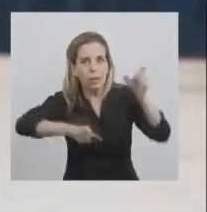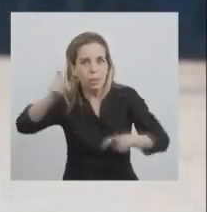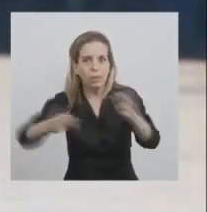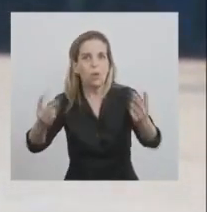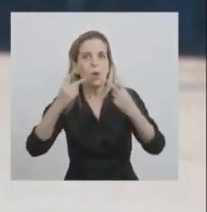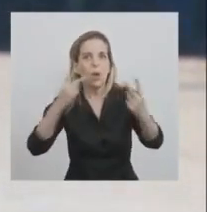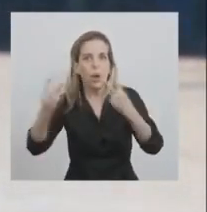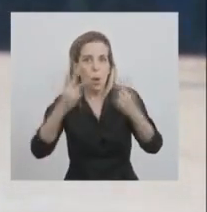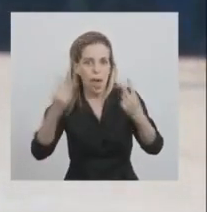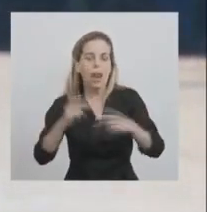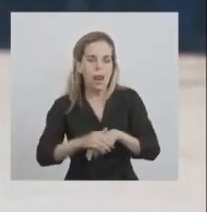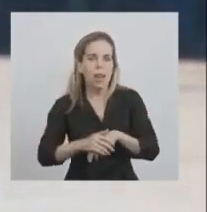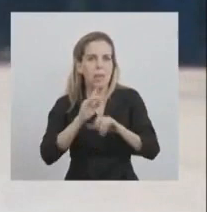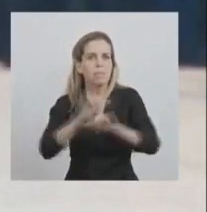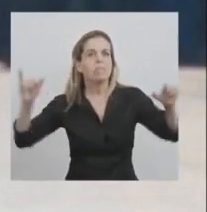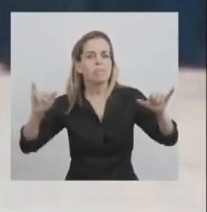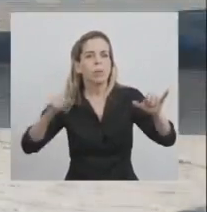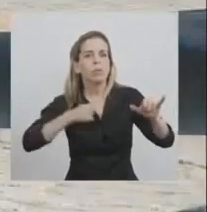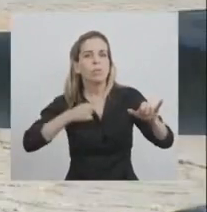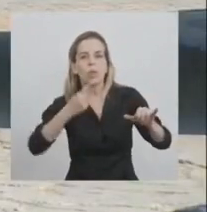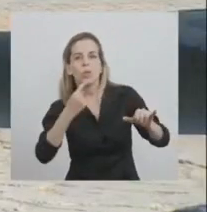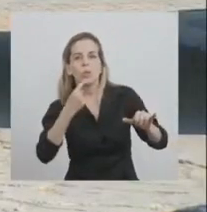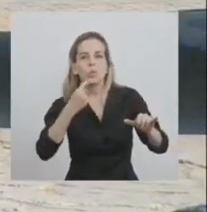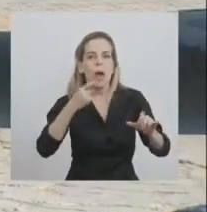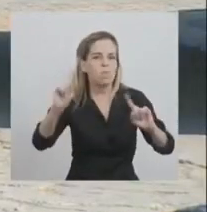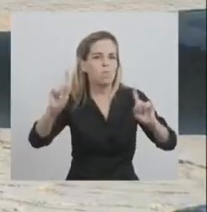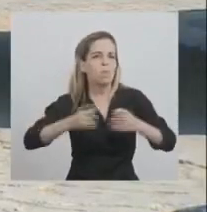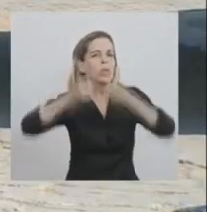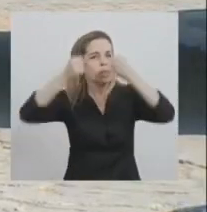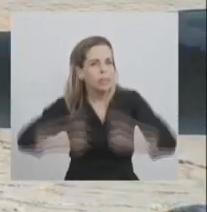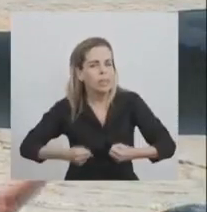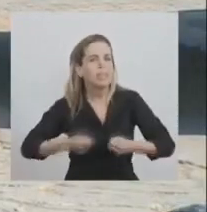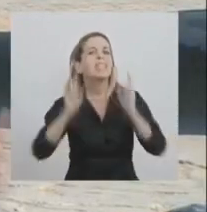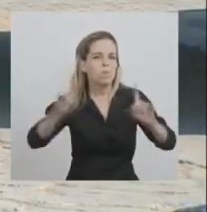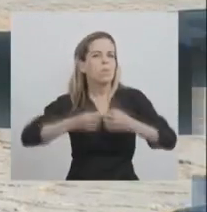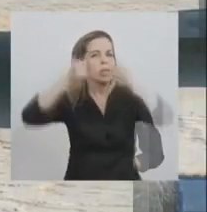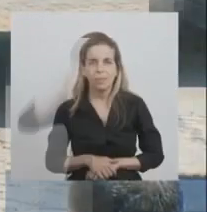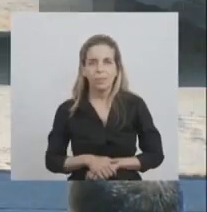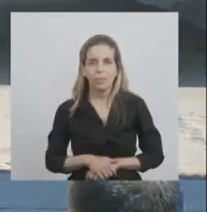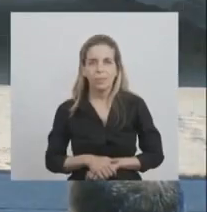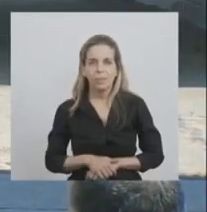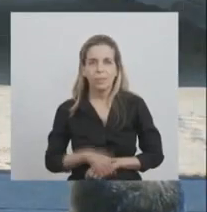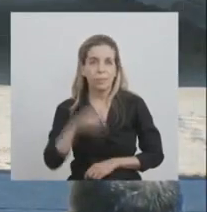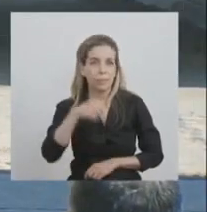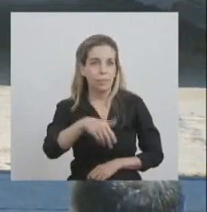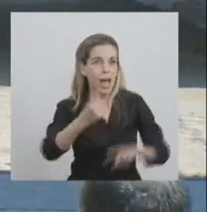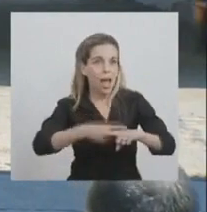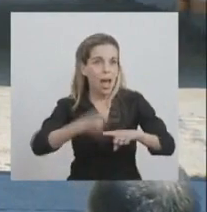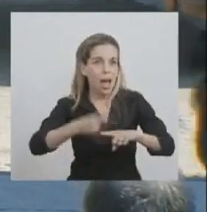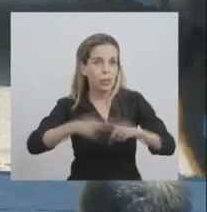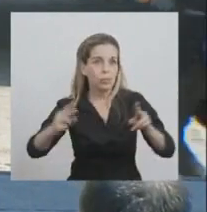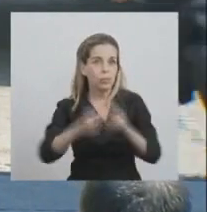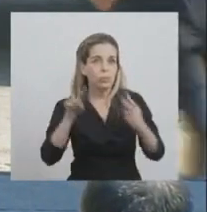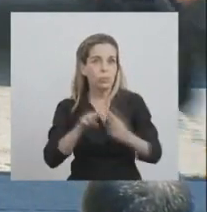la solidaridad, con cientos de huipalas de fondo, la bandera que representa a los pueblos indígenas. Así el